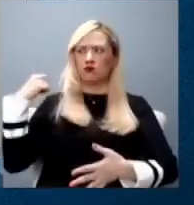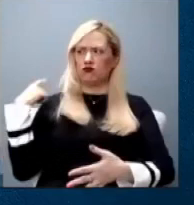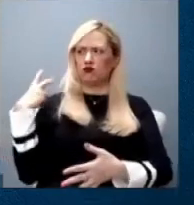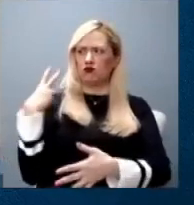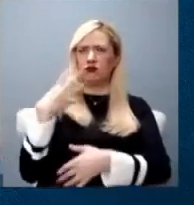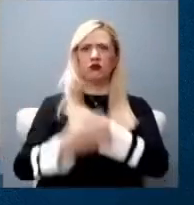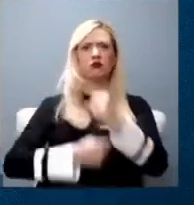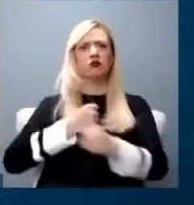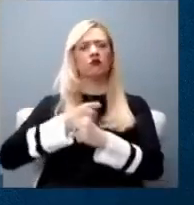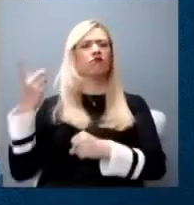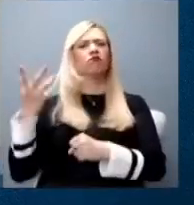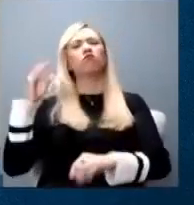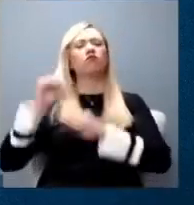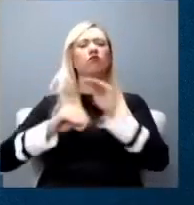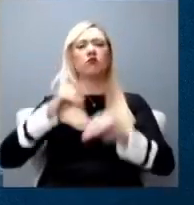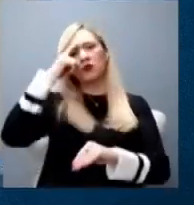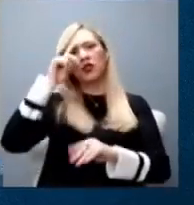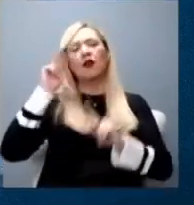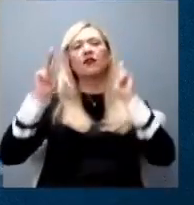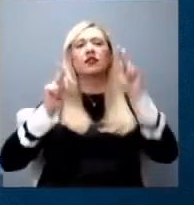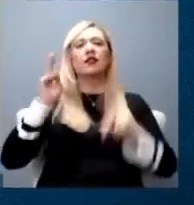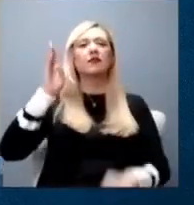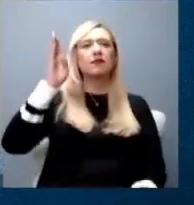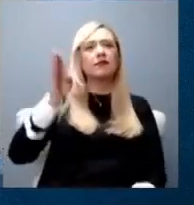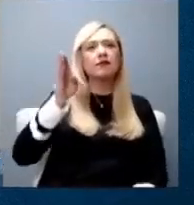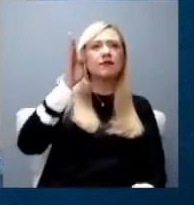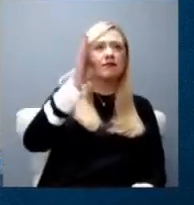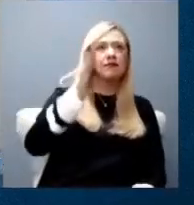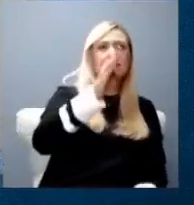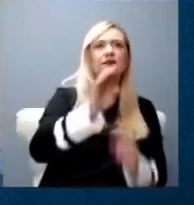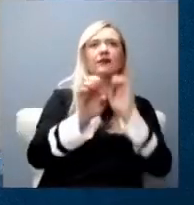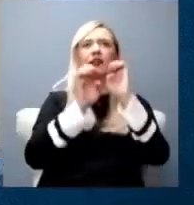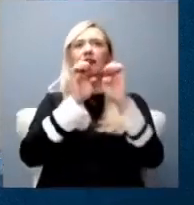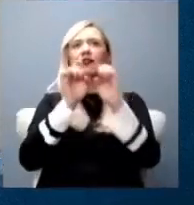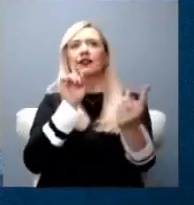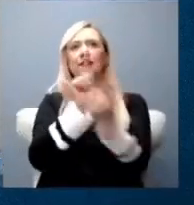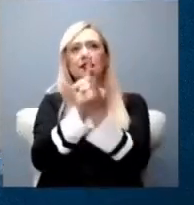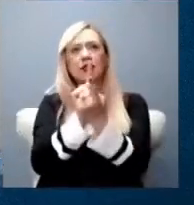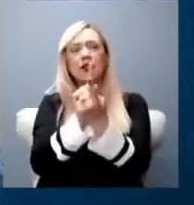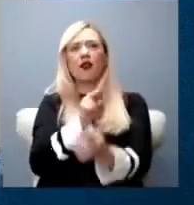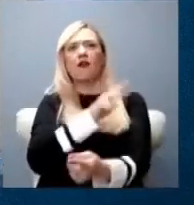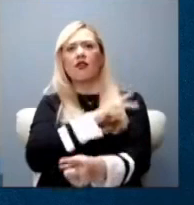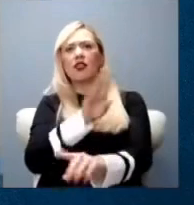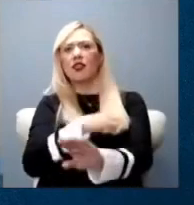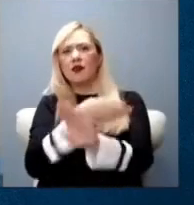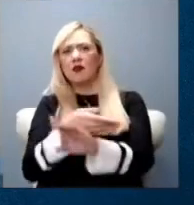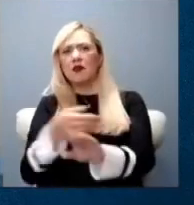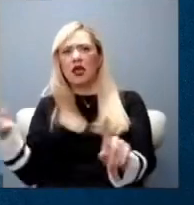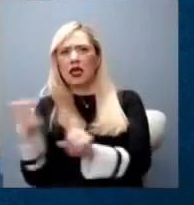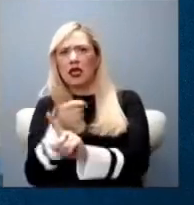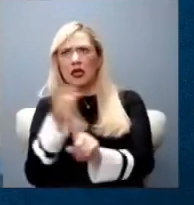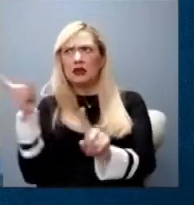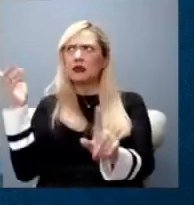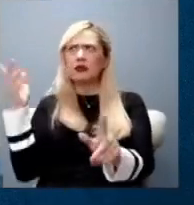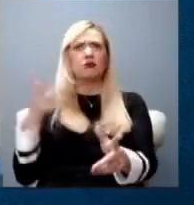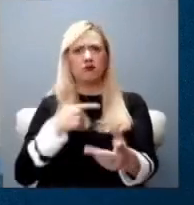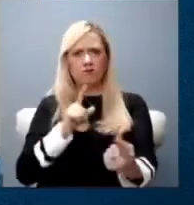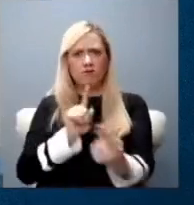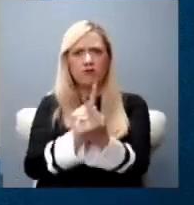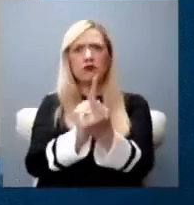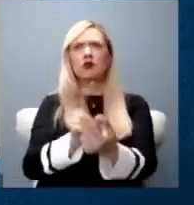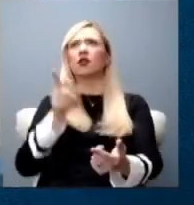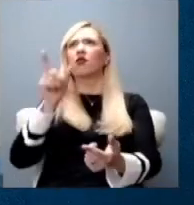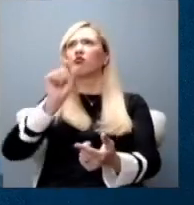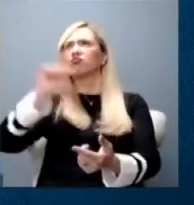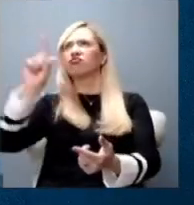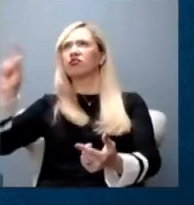cierta capacidad de visitar países, ¿no? De entrevistarse con víctimas, discutir con funcionarios, de tener audiencias con los sistemas